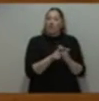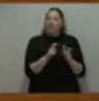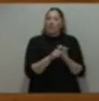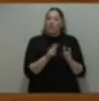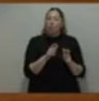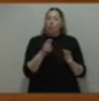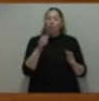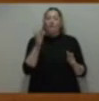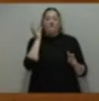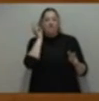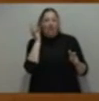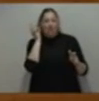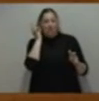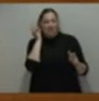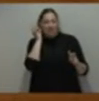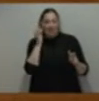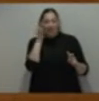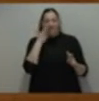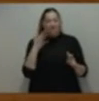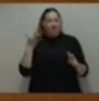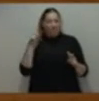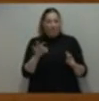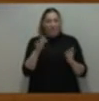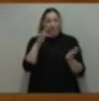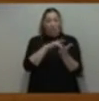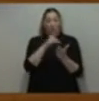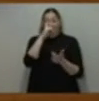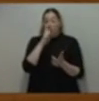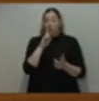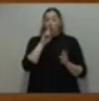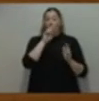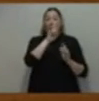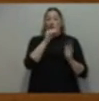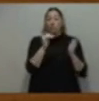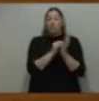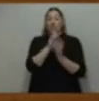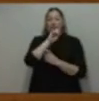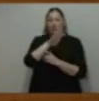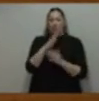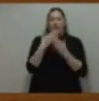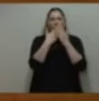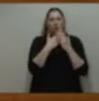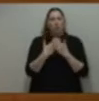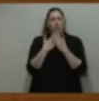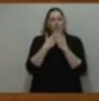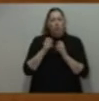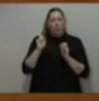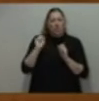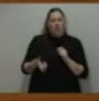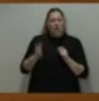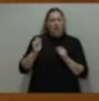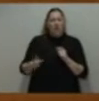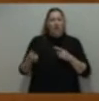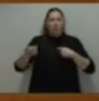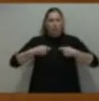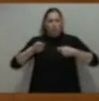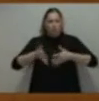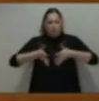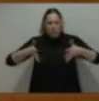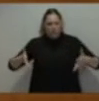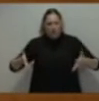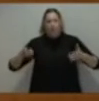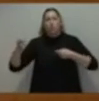Sand, que en el año 2014 denunció mediante un estudio sistemático tanto en grandes superficies como en pequeños